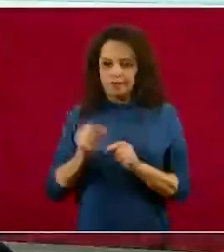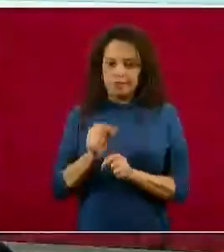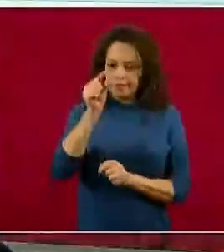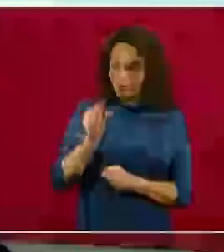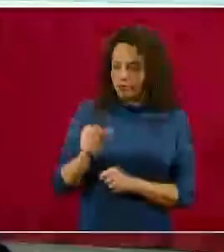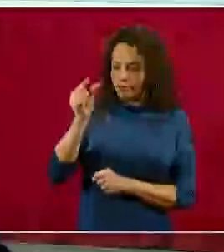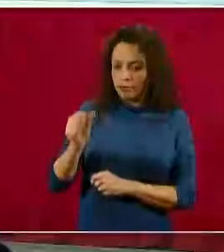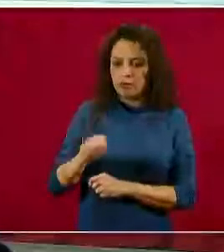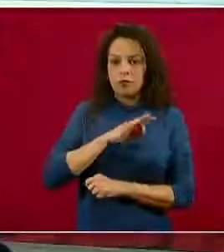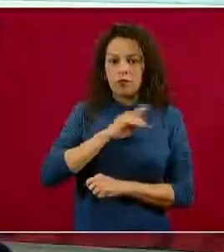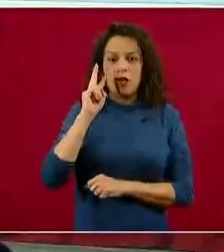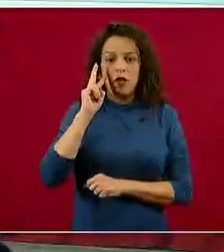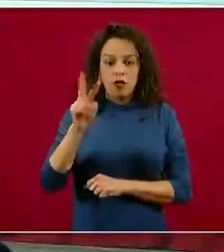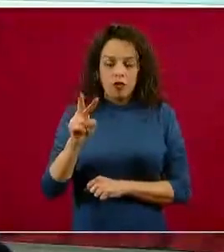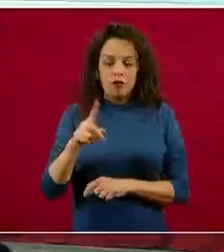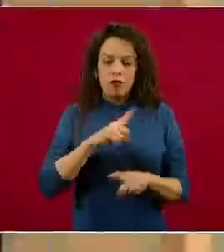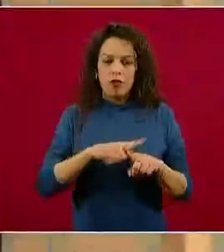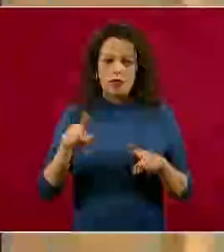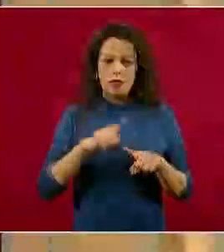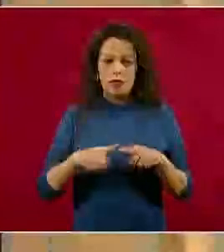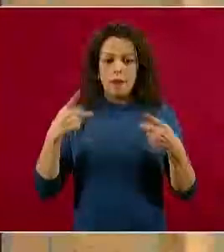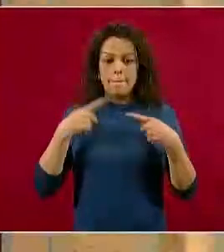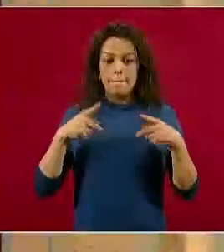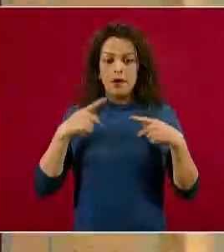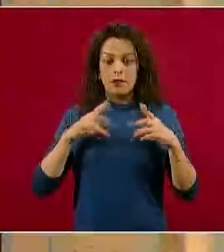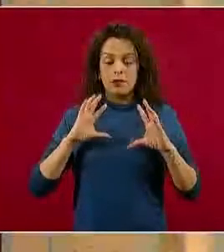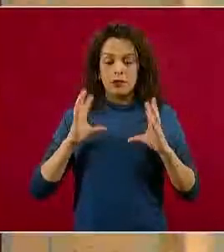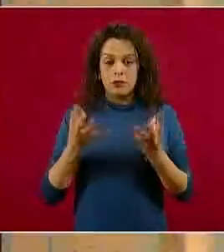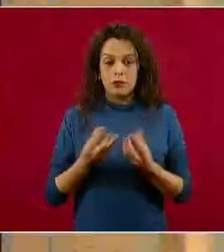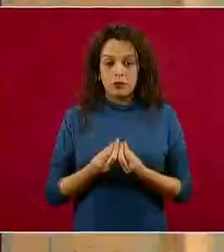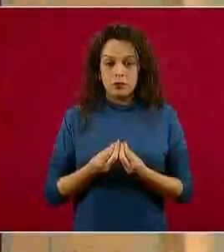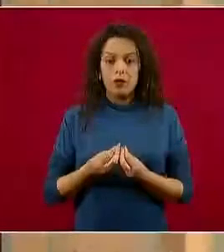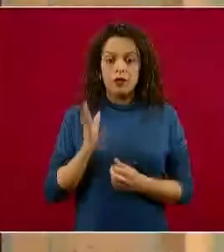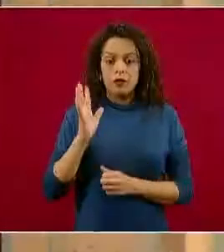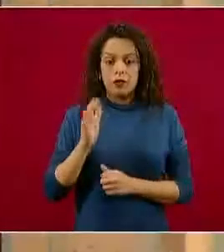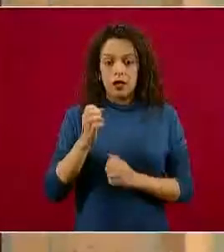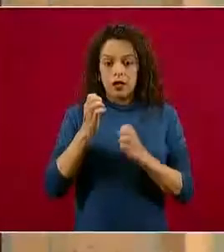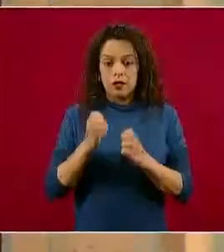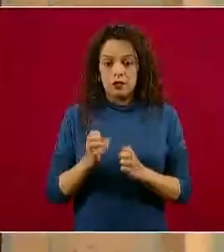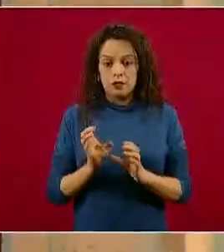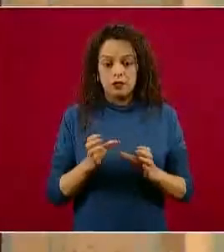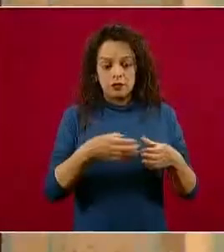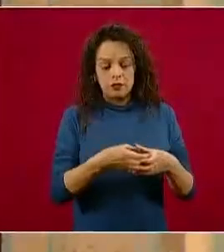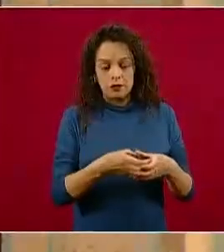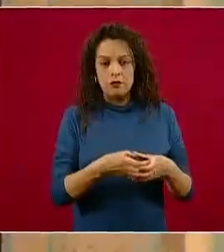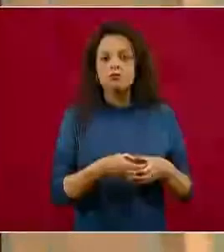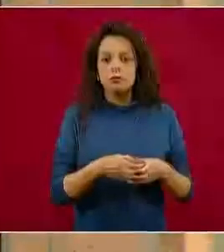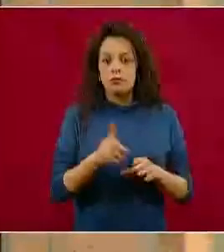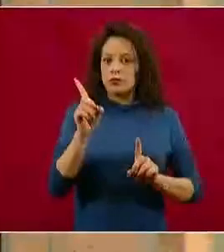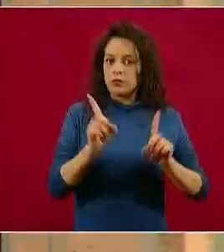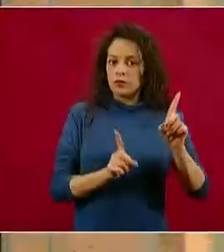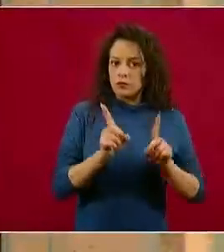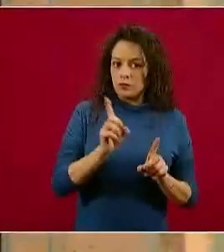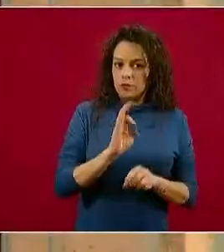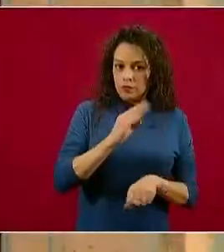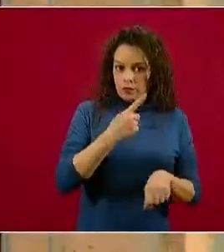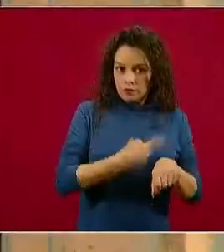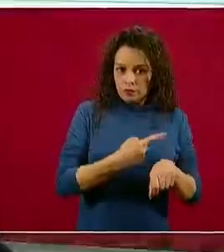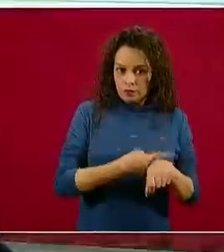y distribuimos a todas las personas que en un momento determinado han sido clasificadas como casos sospechosos y por lo tanto han